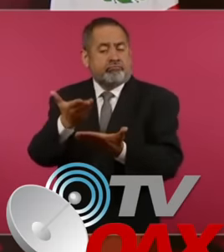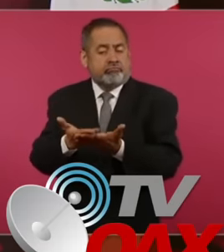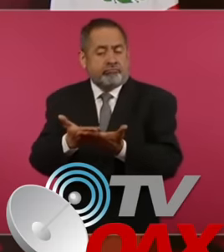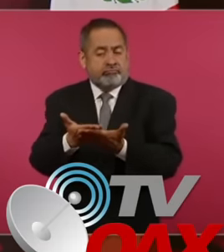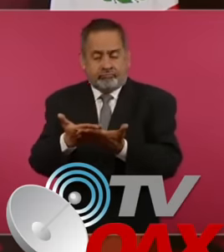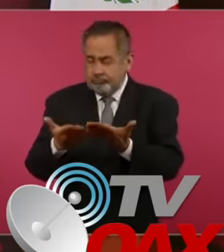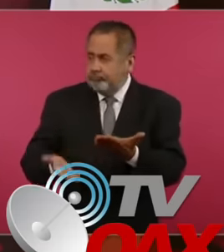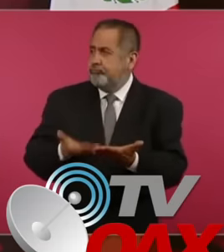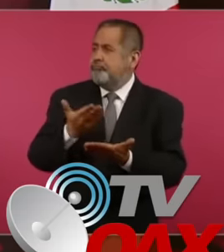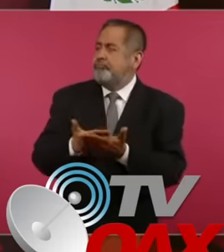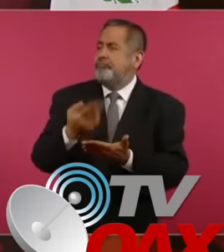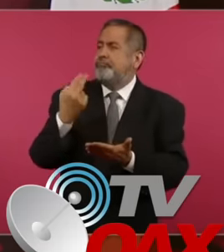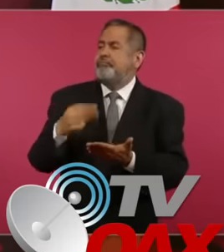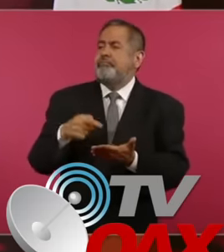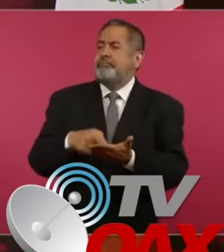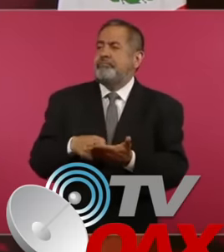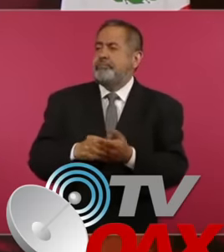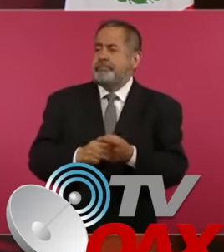llama,